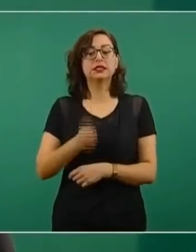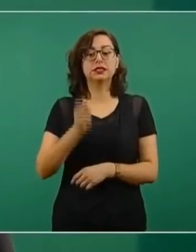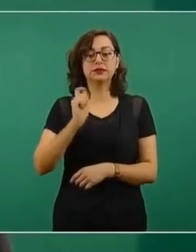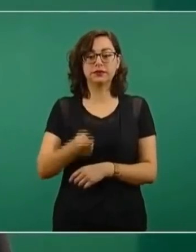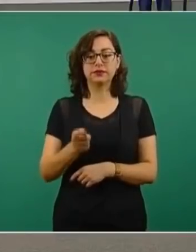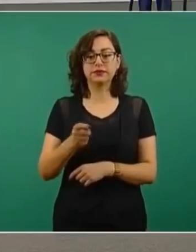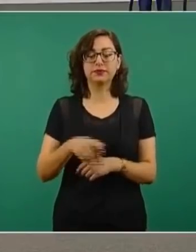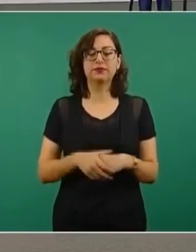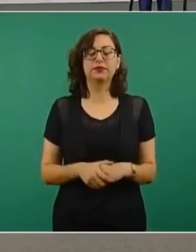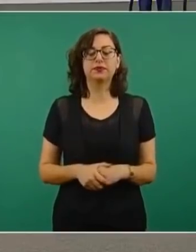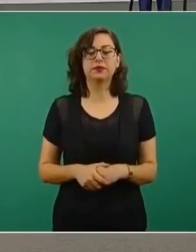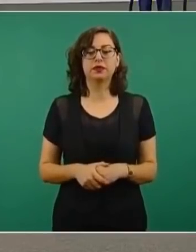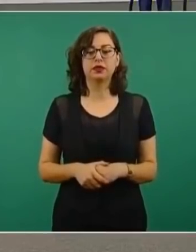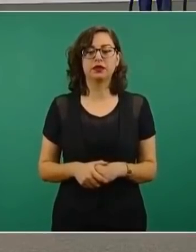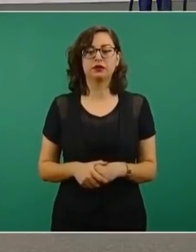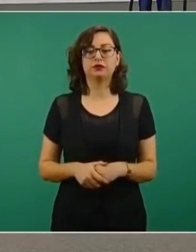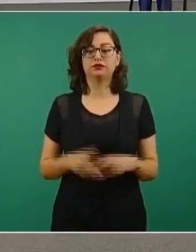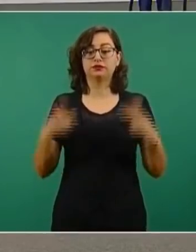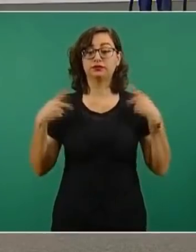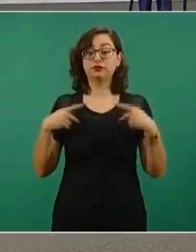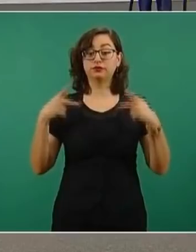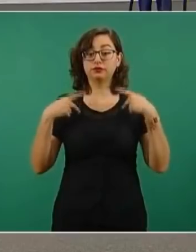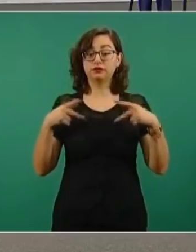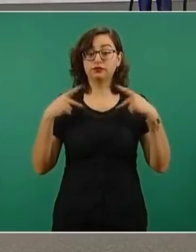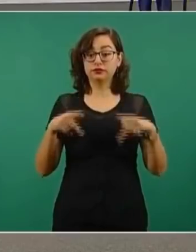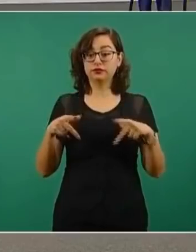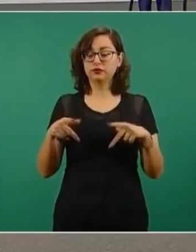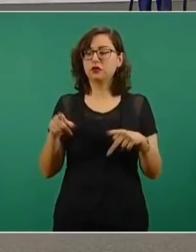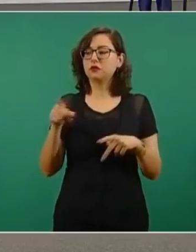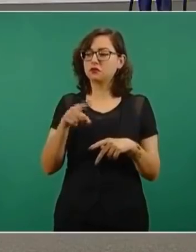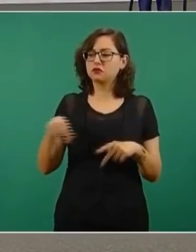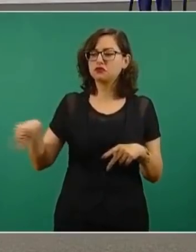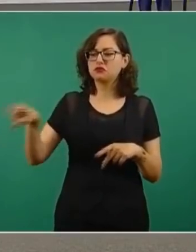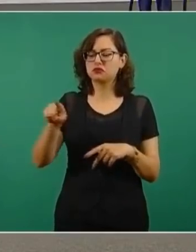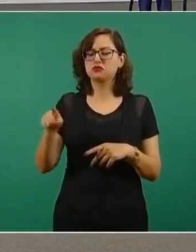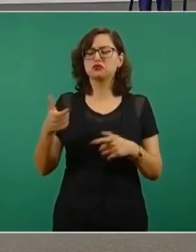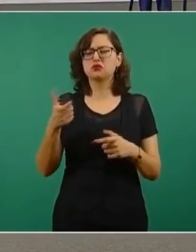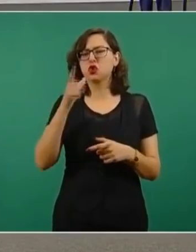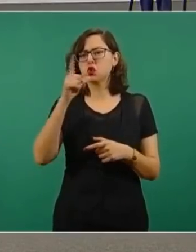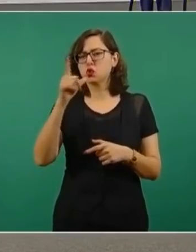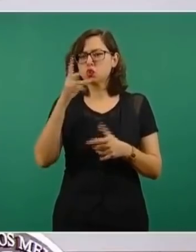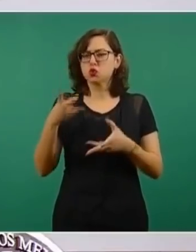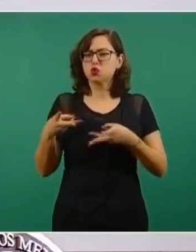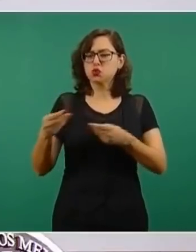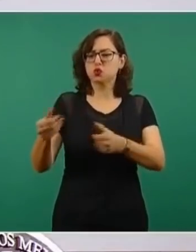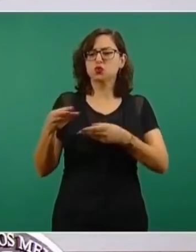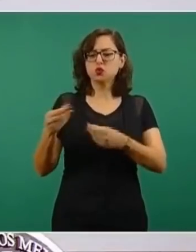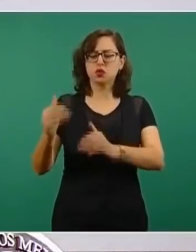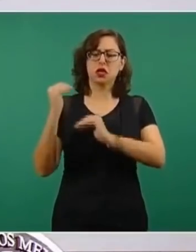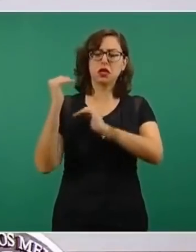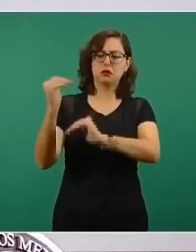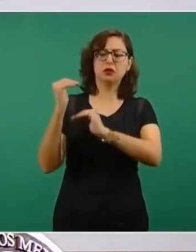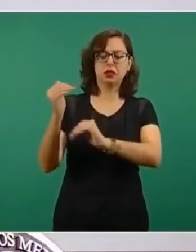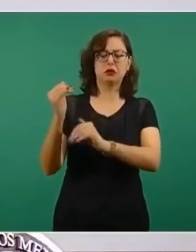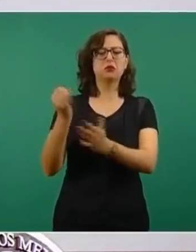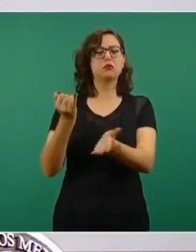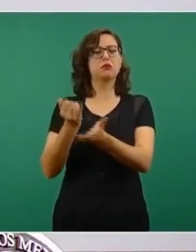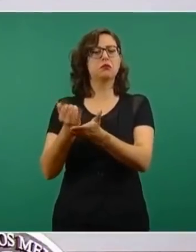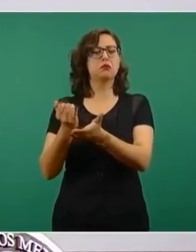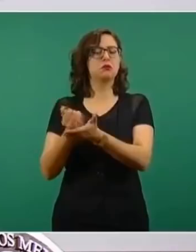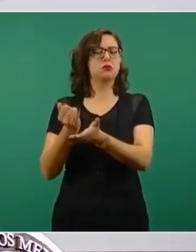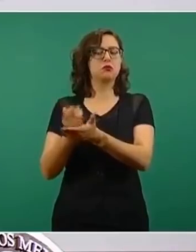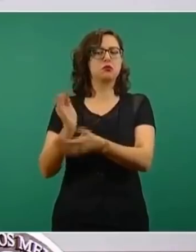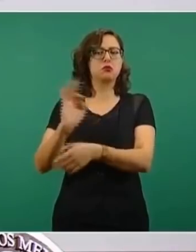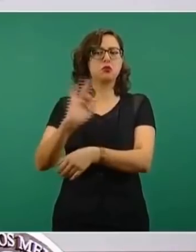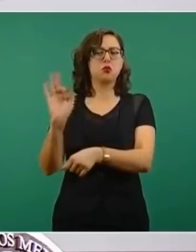se otorgará un margen de subsidio a los usuarios que hasta cierto nivel de consumo puedan tenerlo. La Comisión Federal de Electricidad es el